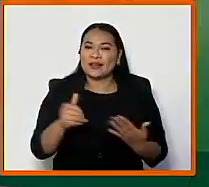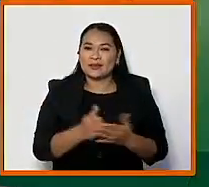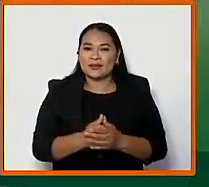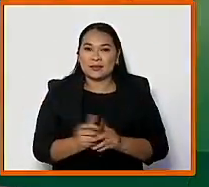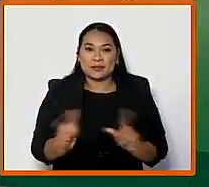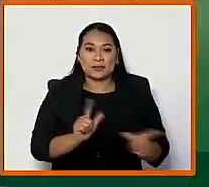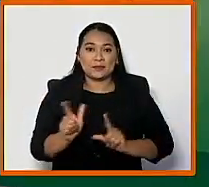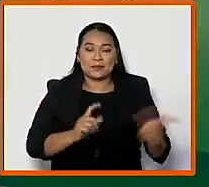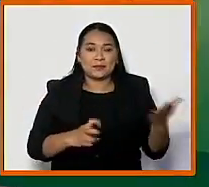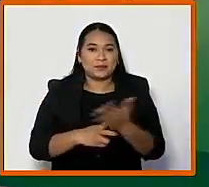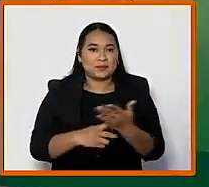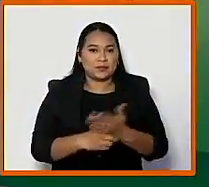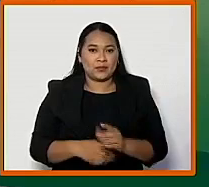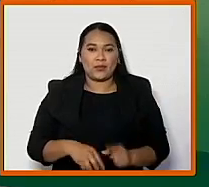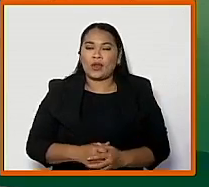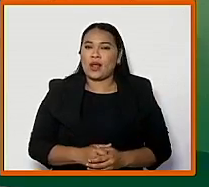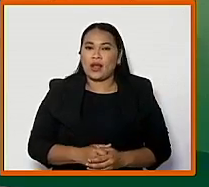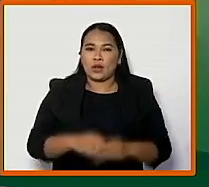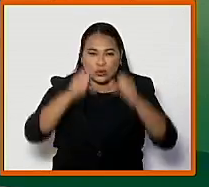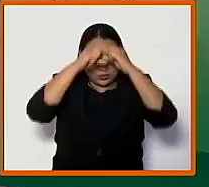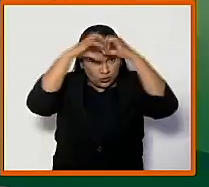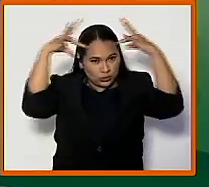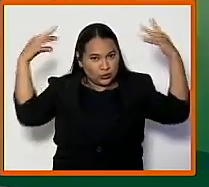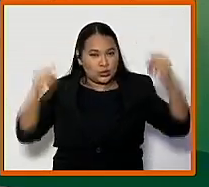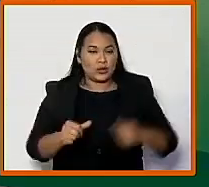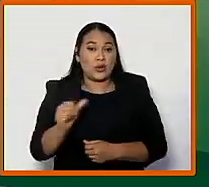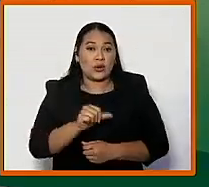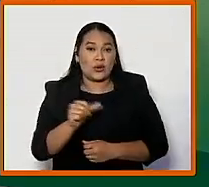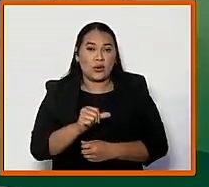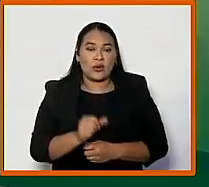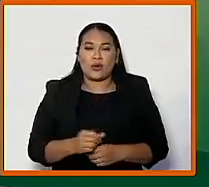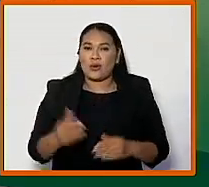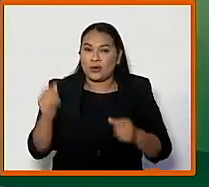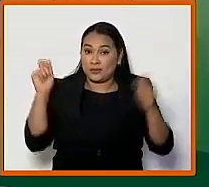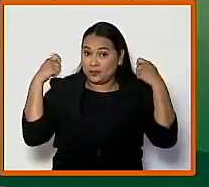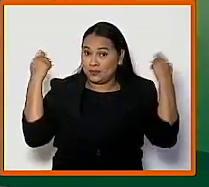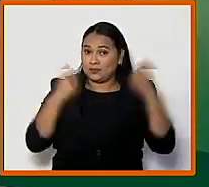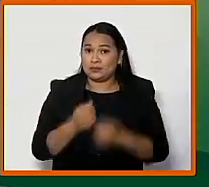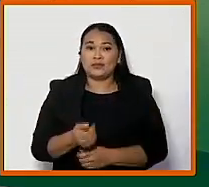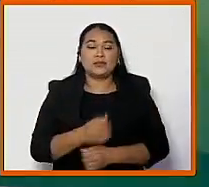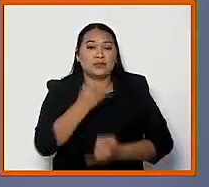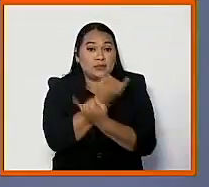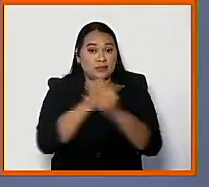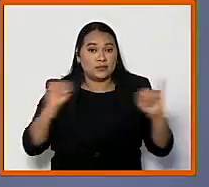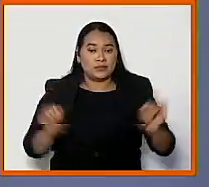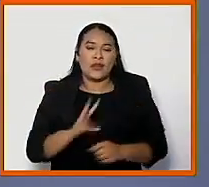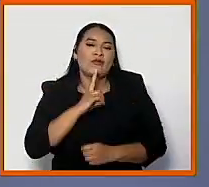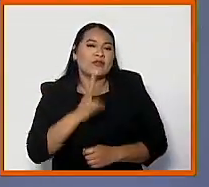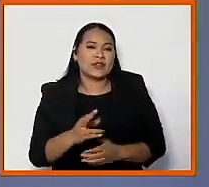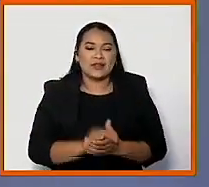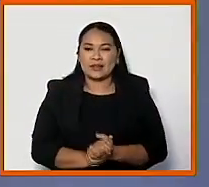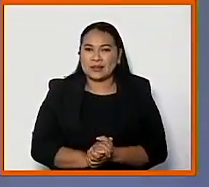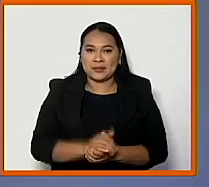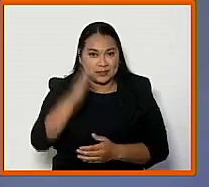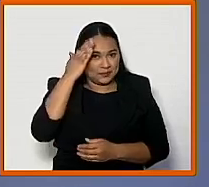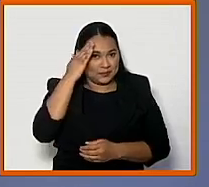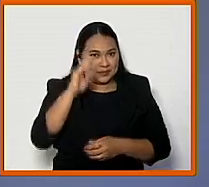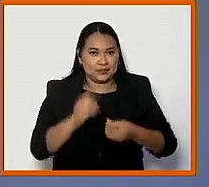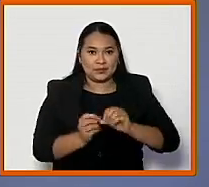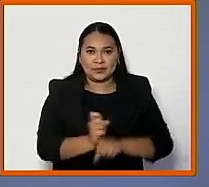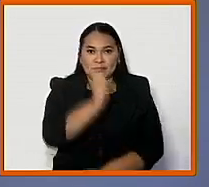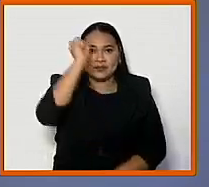boleto en mano y que cada uno de tus sueños en este día de independencia se te hagan realidad. Viene su primer dígito,